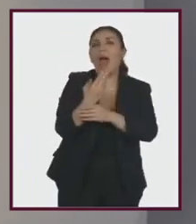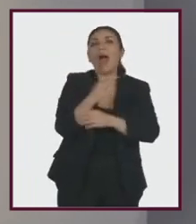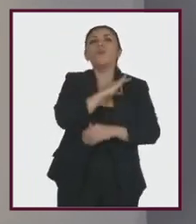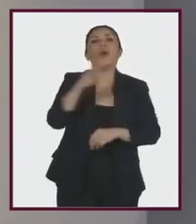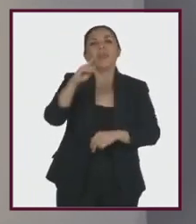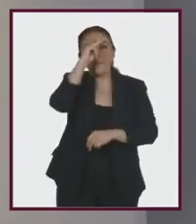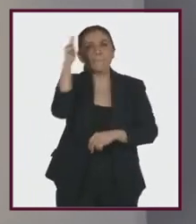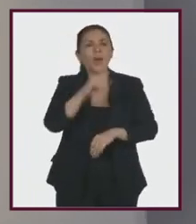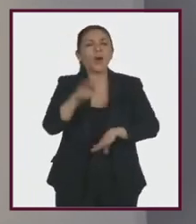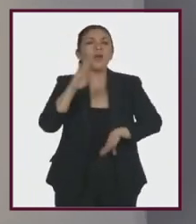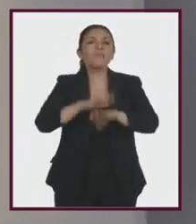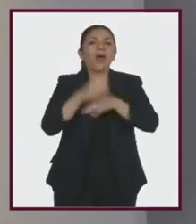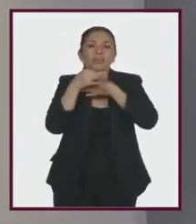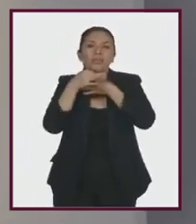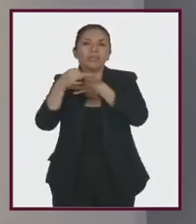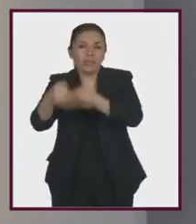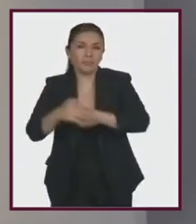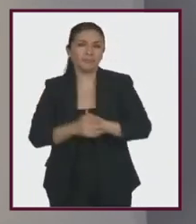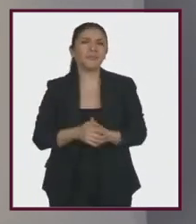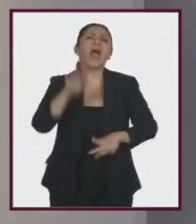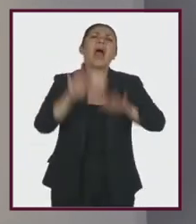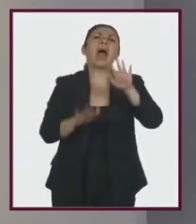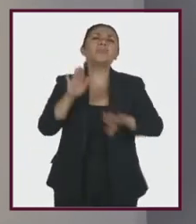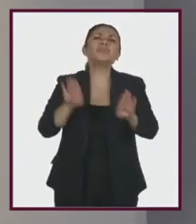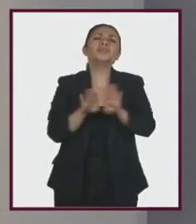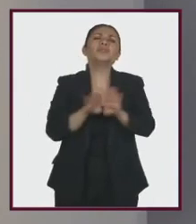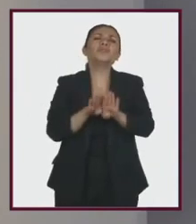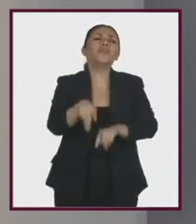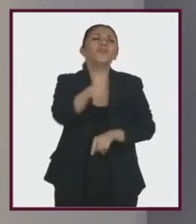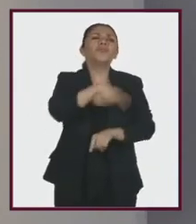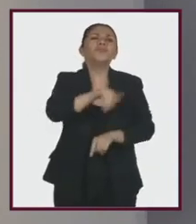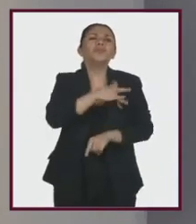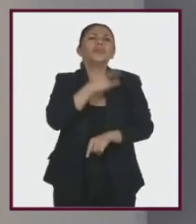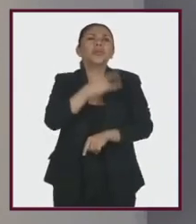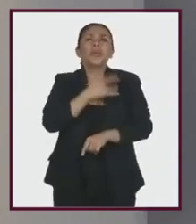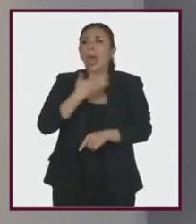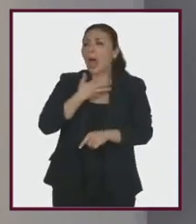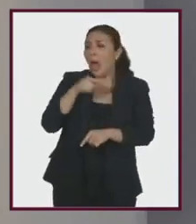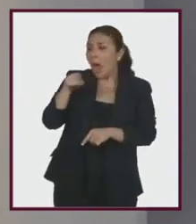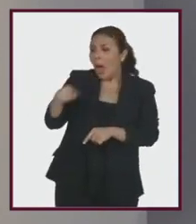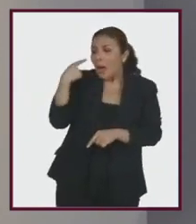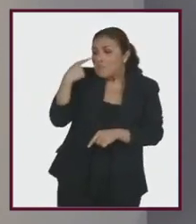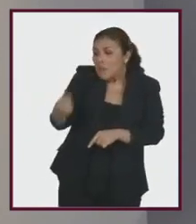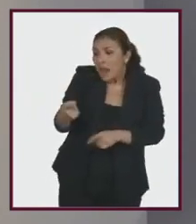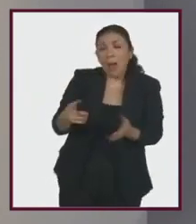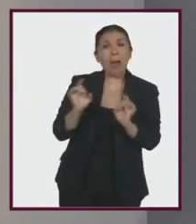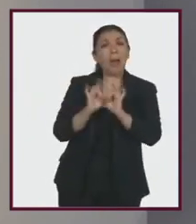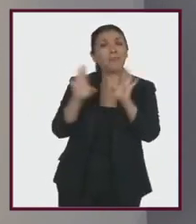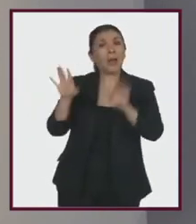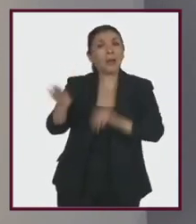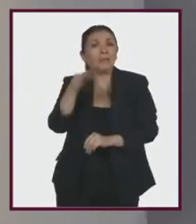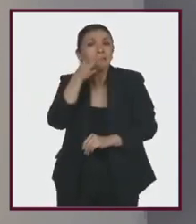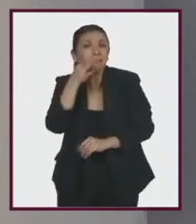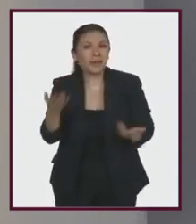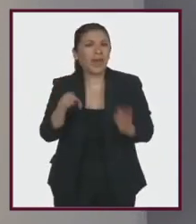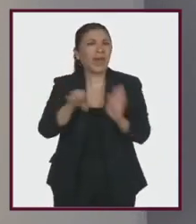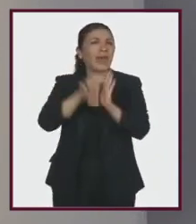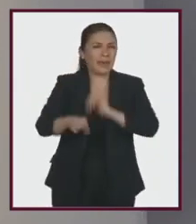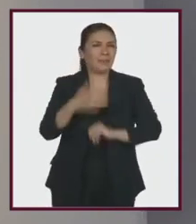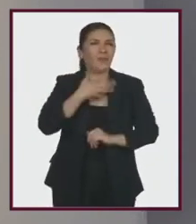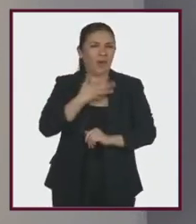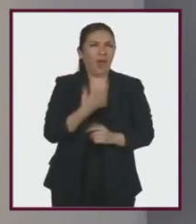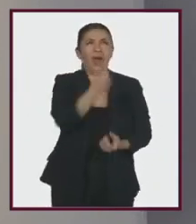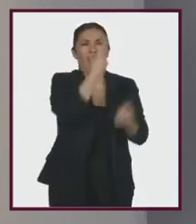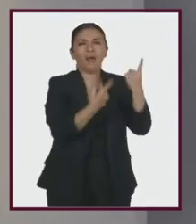de consumir. Algunas veces solo porque la tienen ahí, ¿no? O sea, si hablamos, por ejemplo, de sustancias